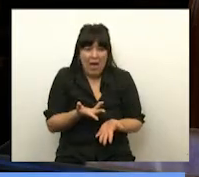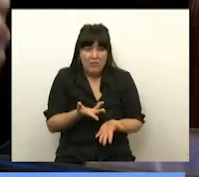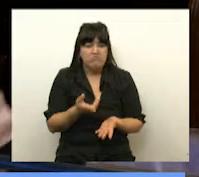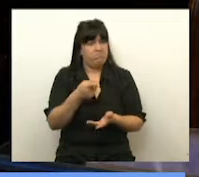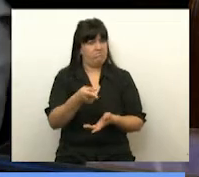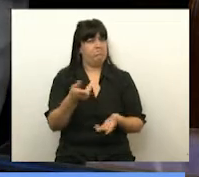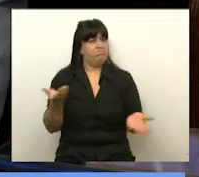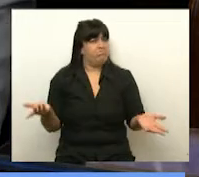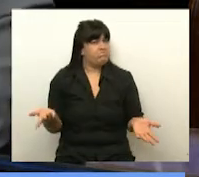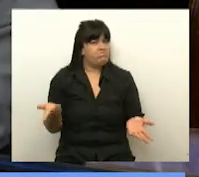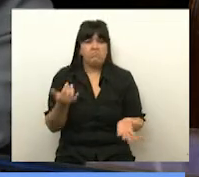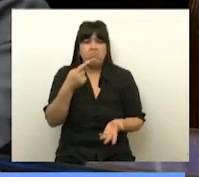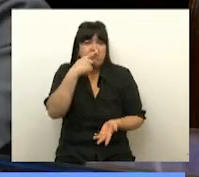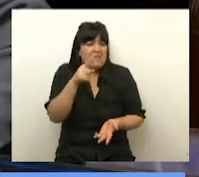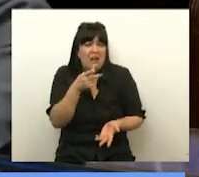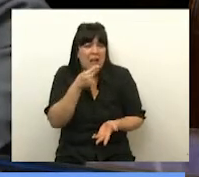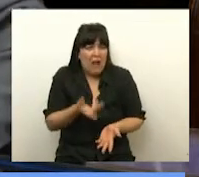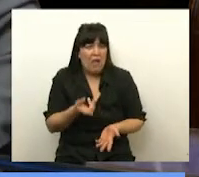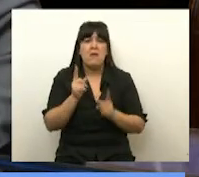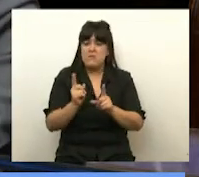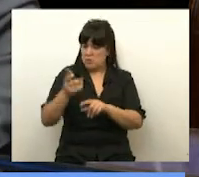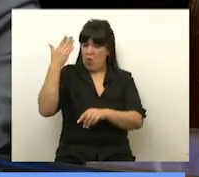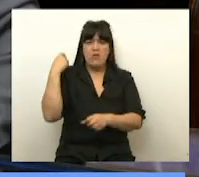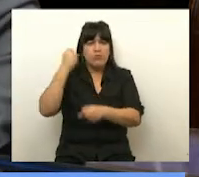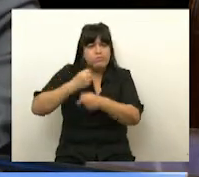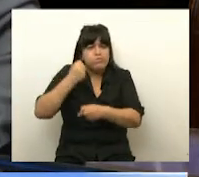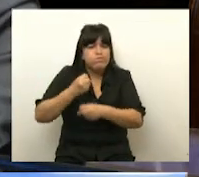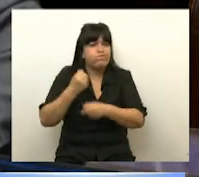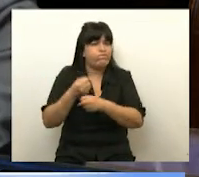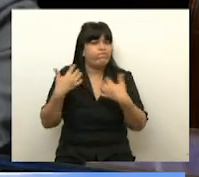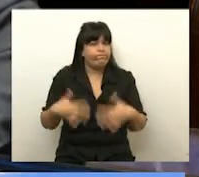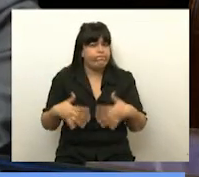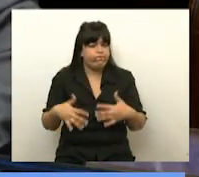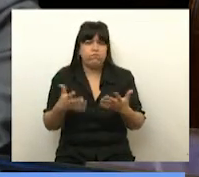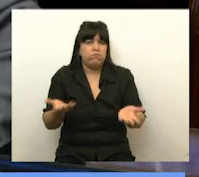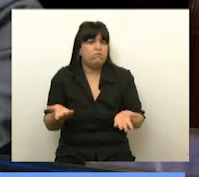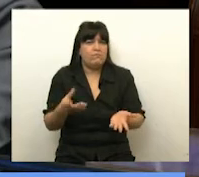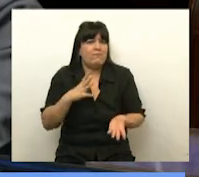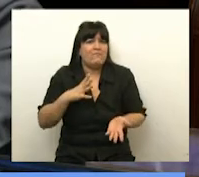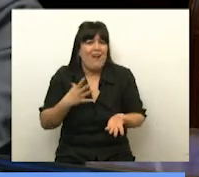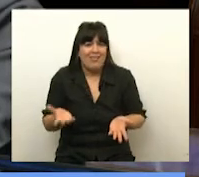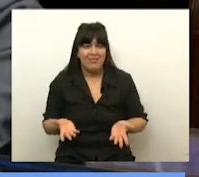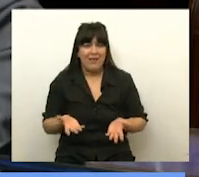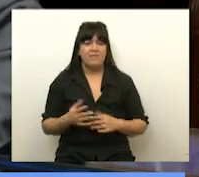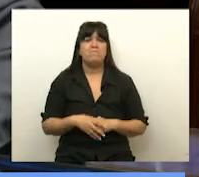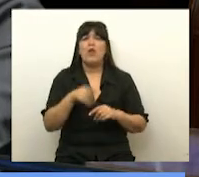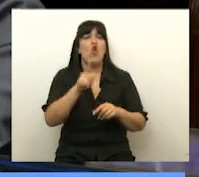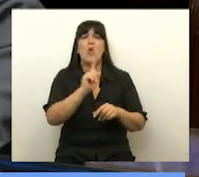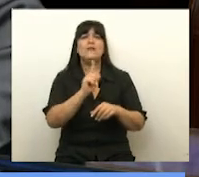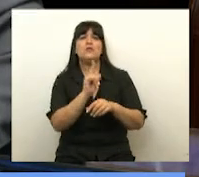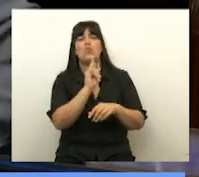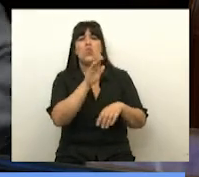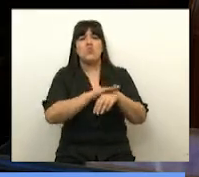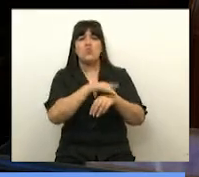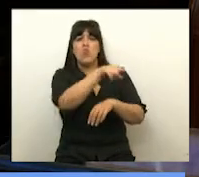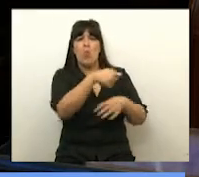lejos de poder lograr de lo que venimos trabajando, ni siquiera es atribuible a esta gestión. Digamos,